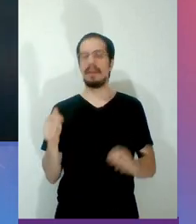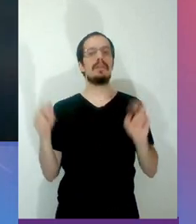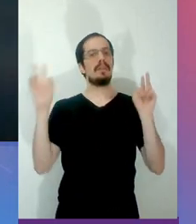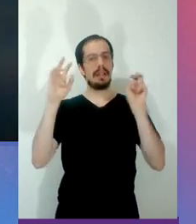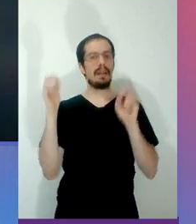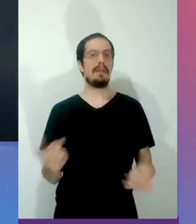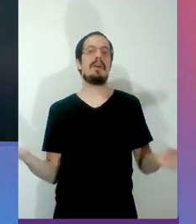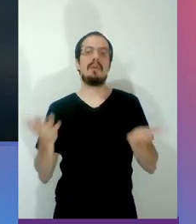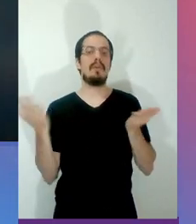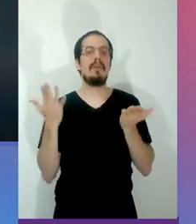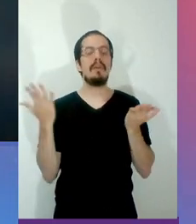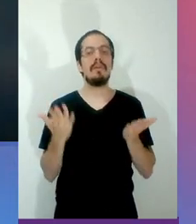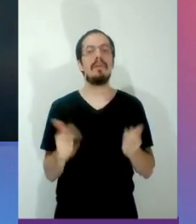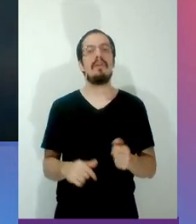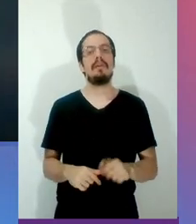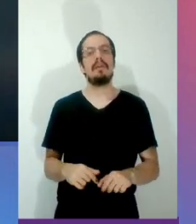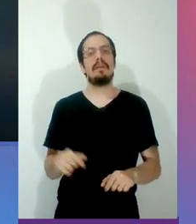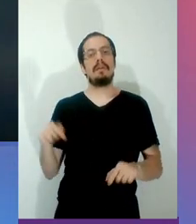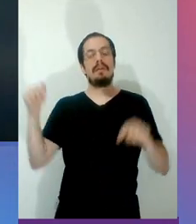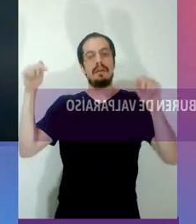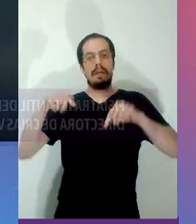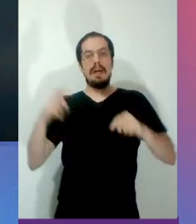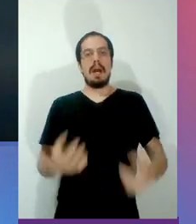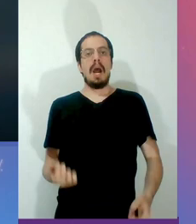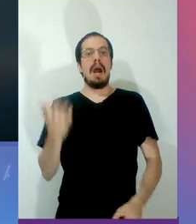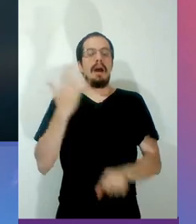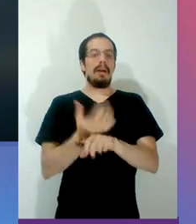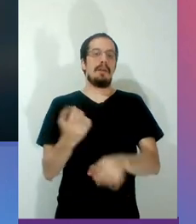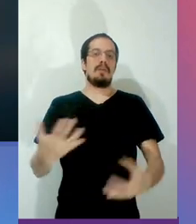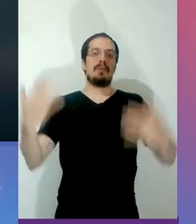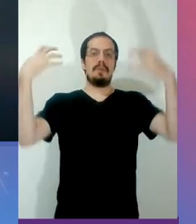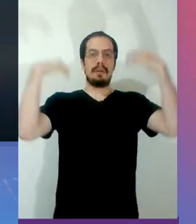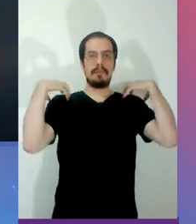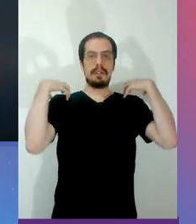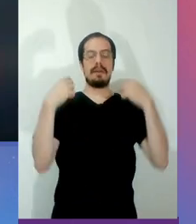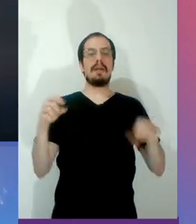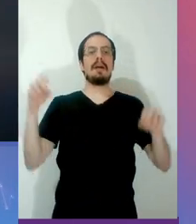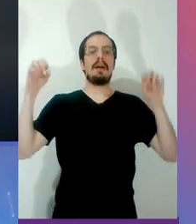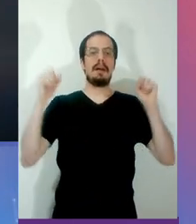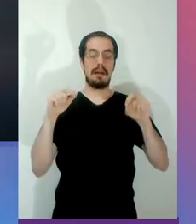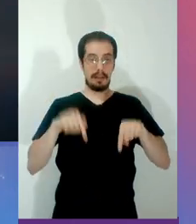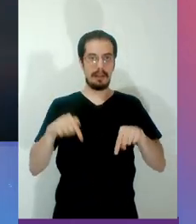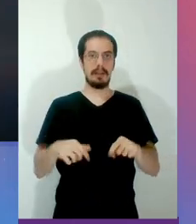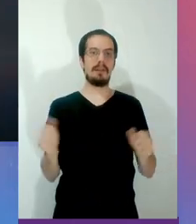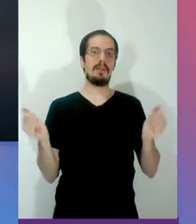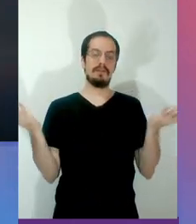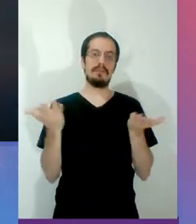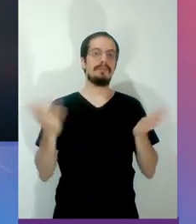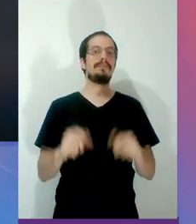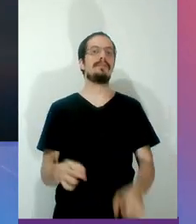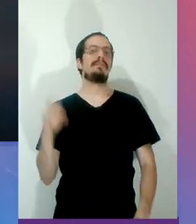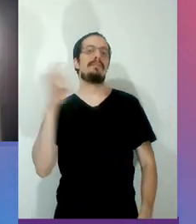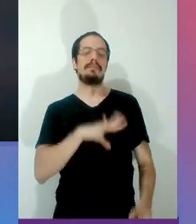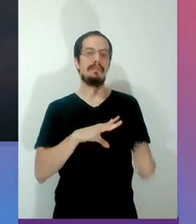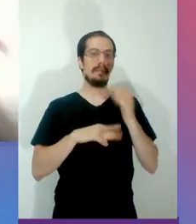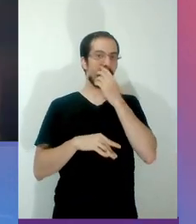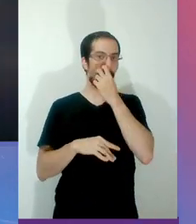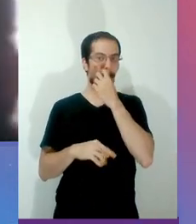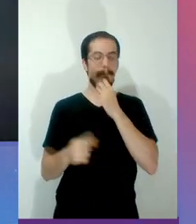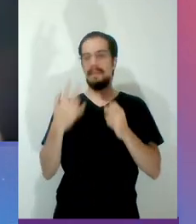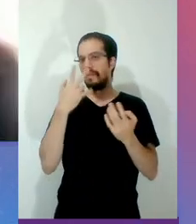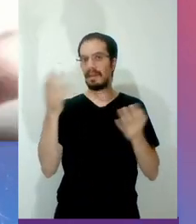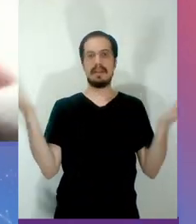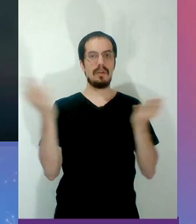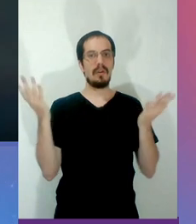que efectivamente tenemos una responsabilidad como país y como en el fondo utilizando incluso